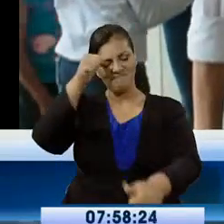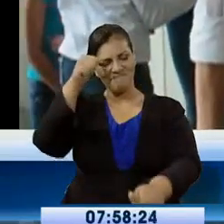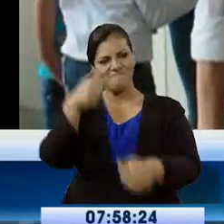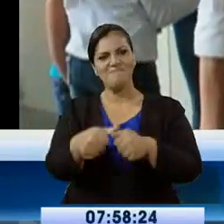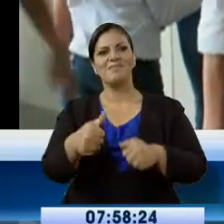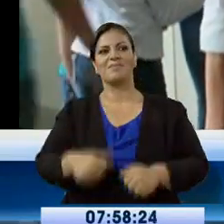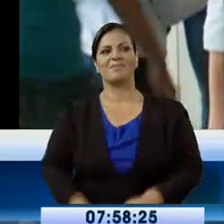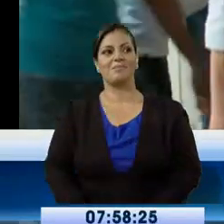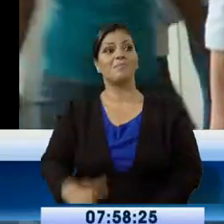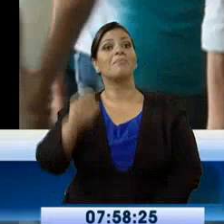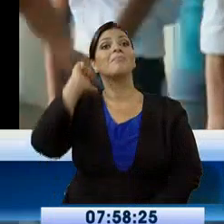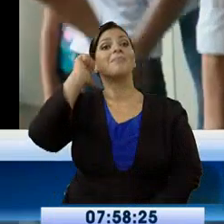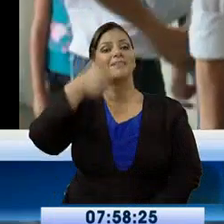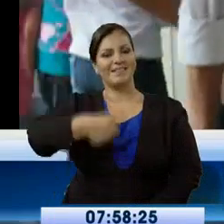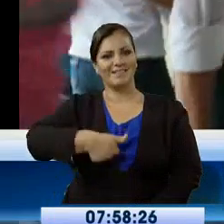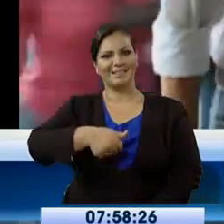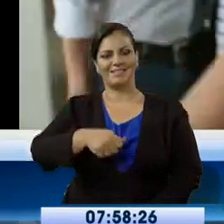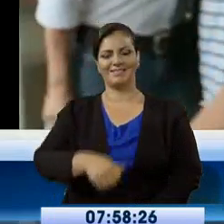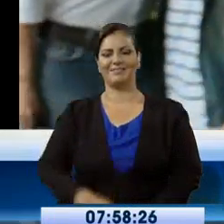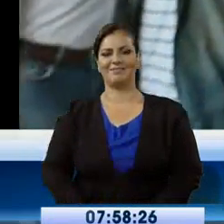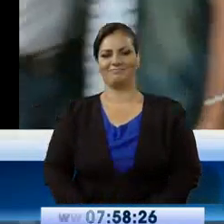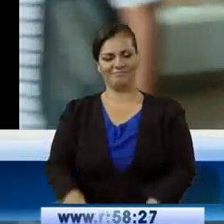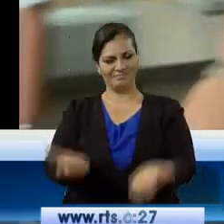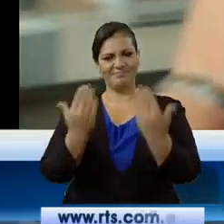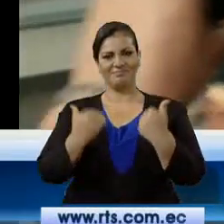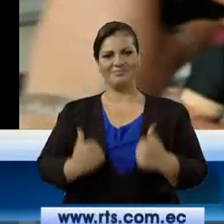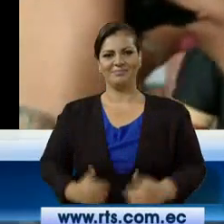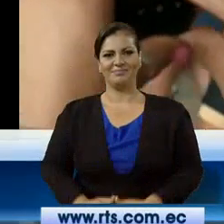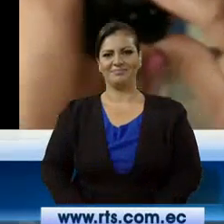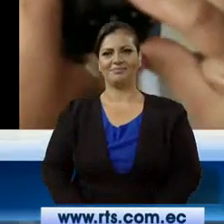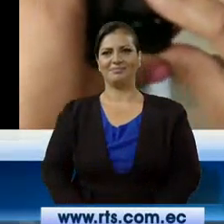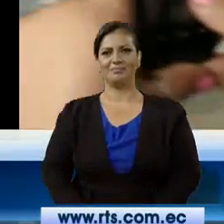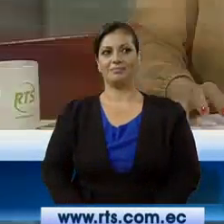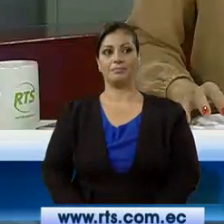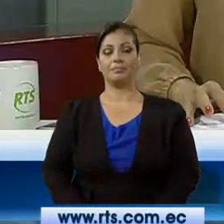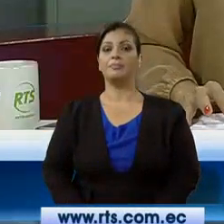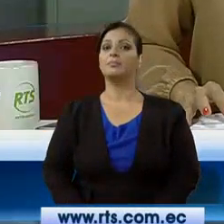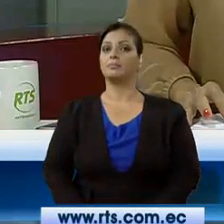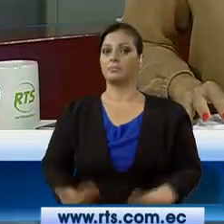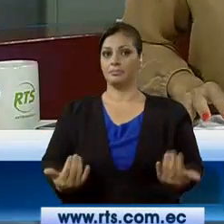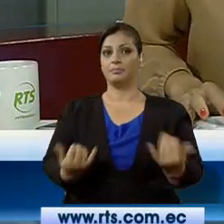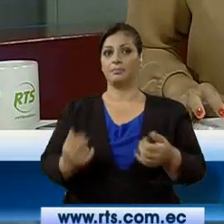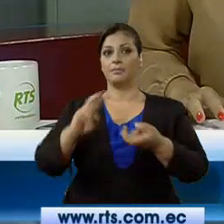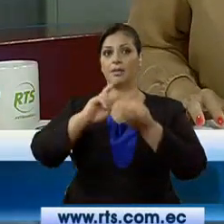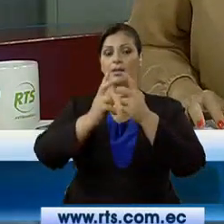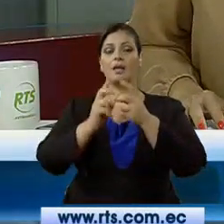el día, en el Mall El Fortín. Los esperamos. Y ahora sigan en nuestra sintonía,